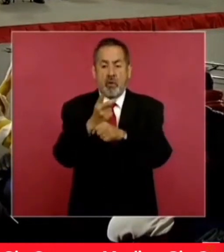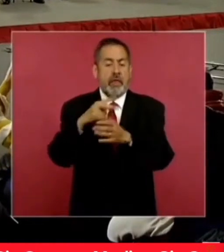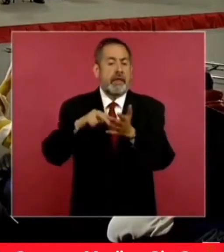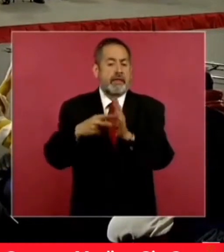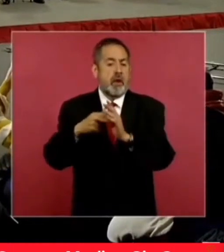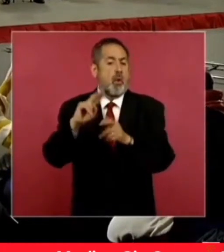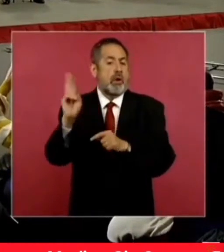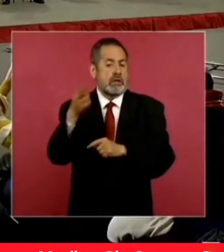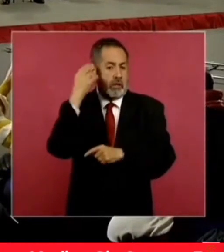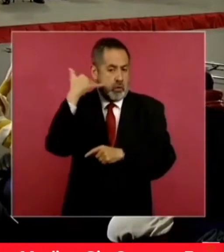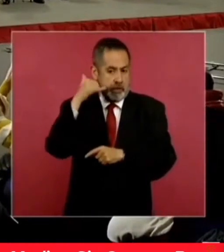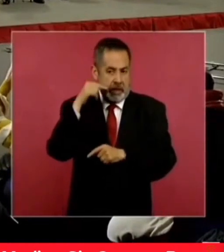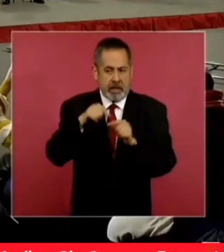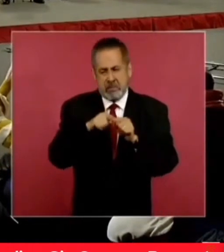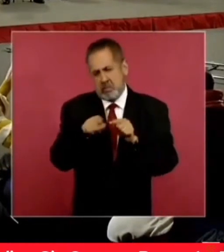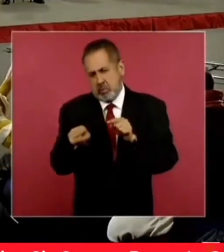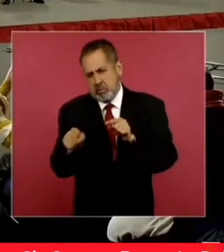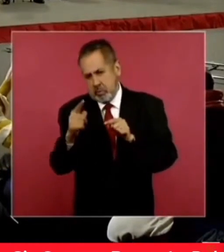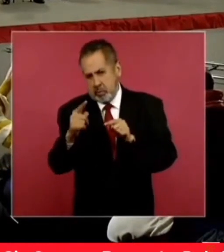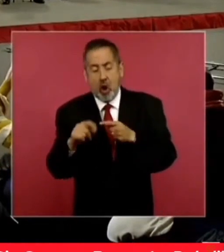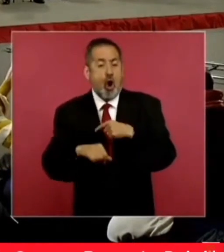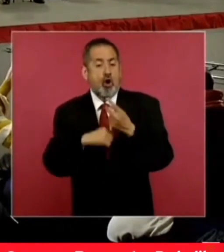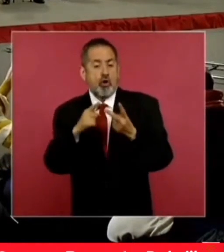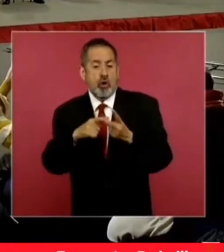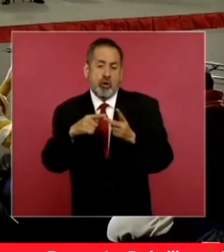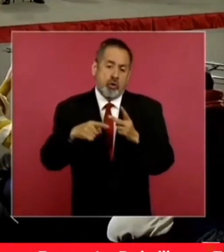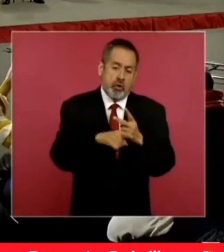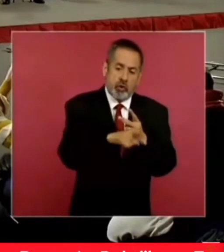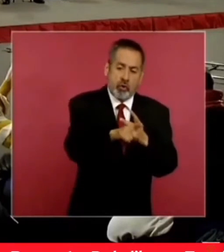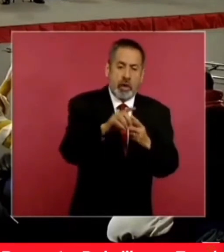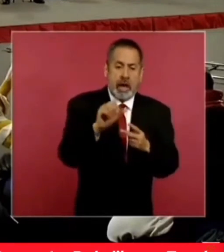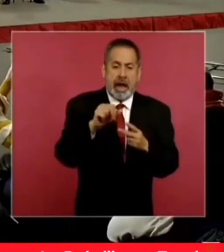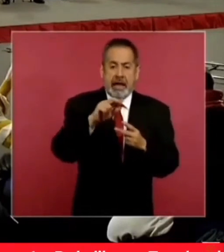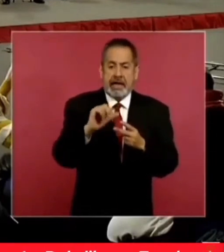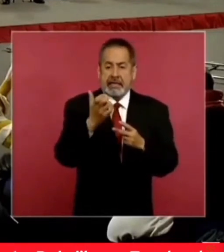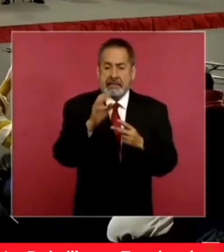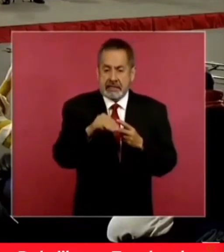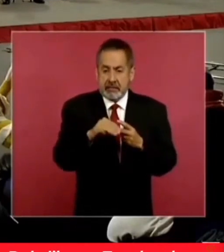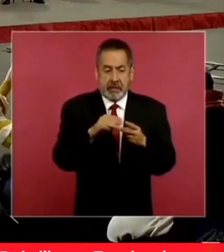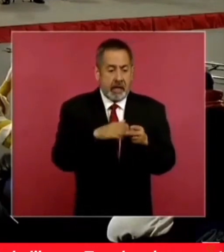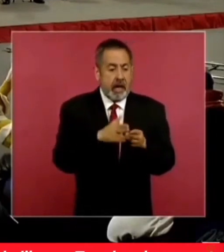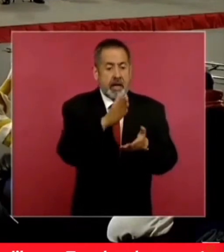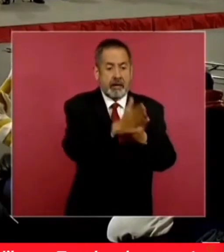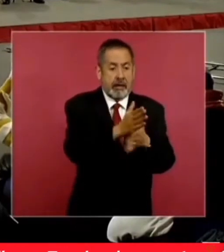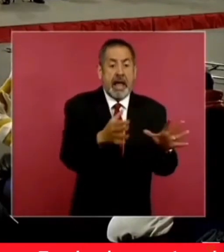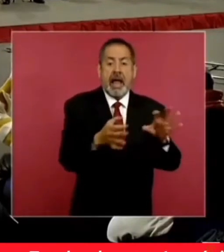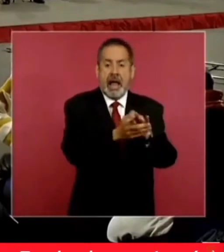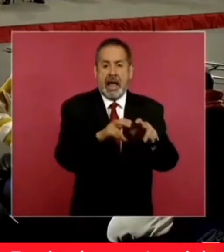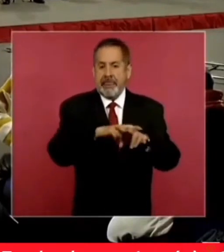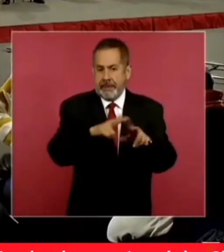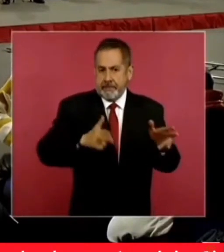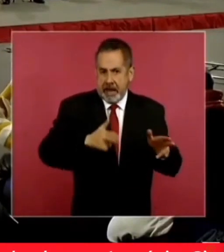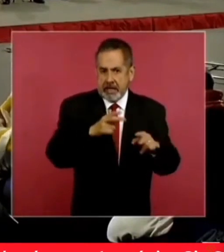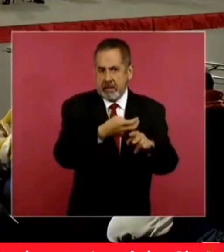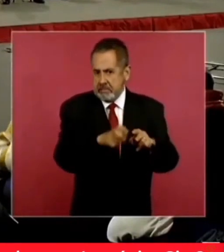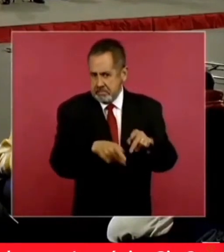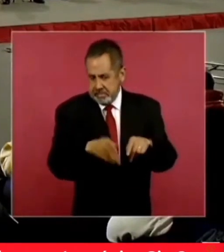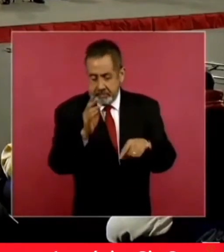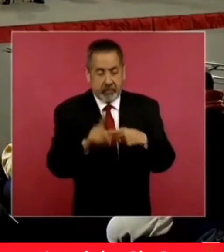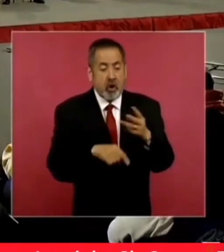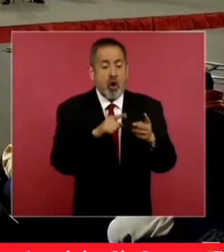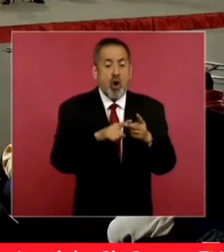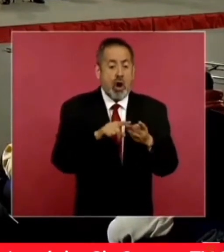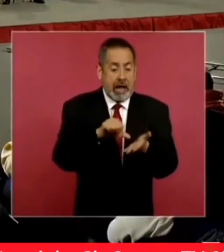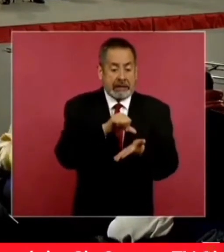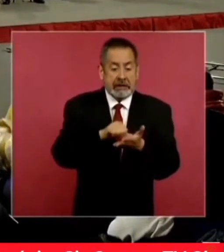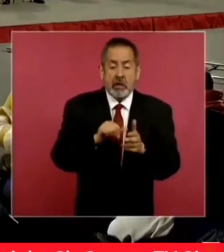Universidad Autónoma de Yucatán, luego la ruta de La Plancha a Canacín con un enlace con la estación del Tren Maya y luego del centro a Humán